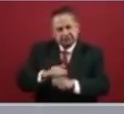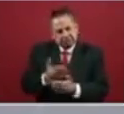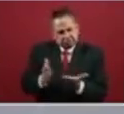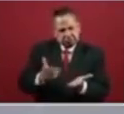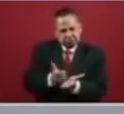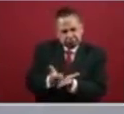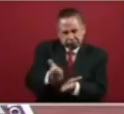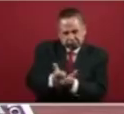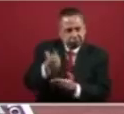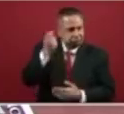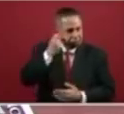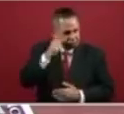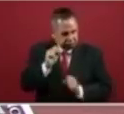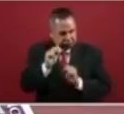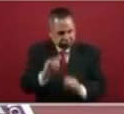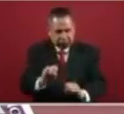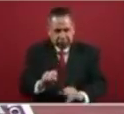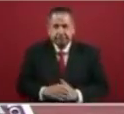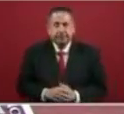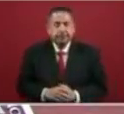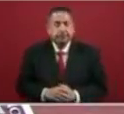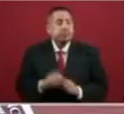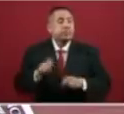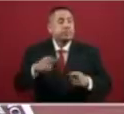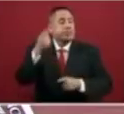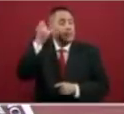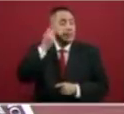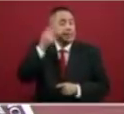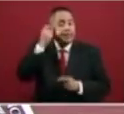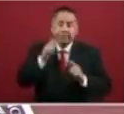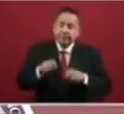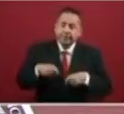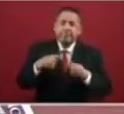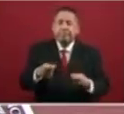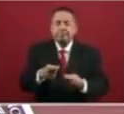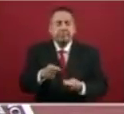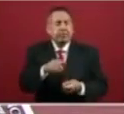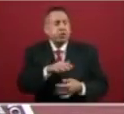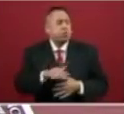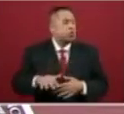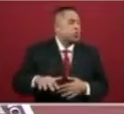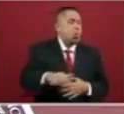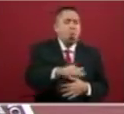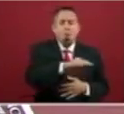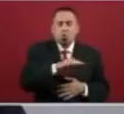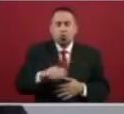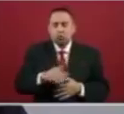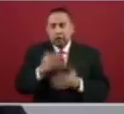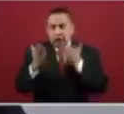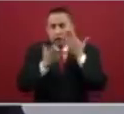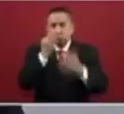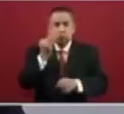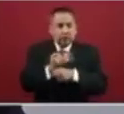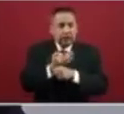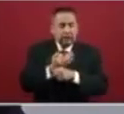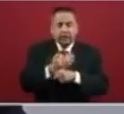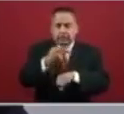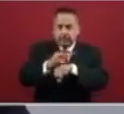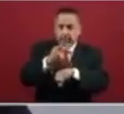Se otorgarán becas a todos los estudiantes de nivel medio